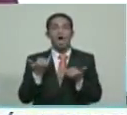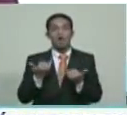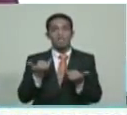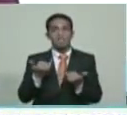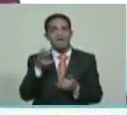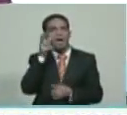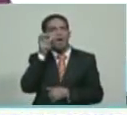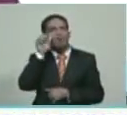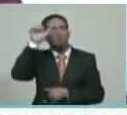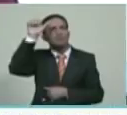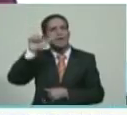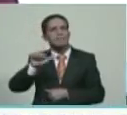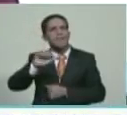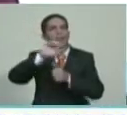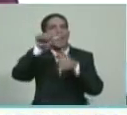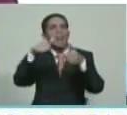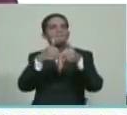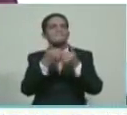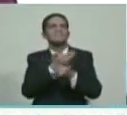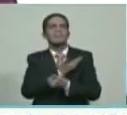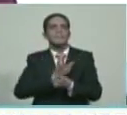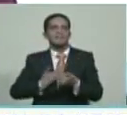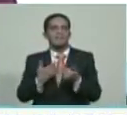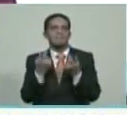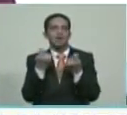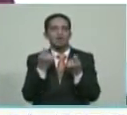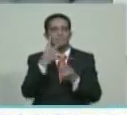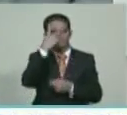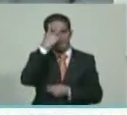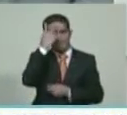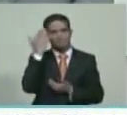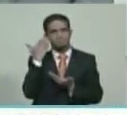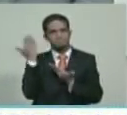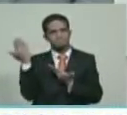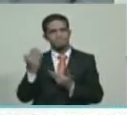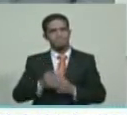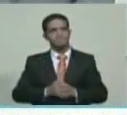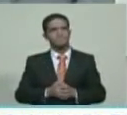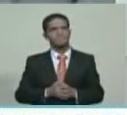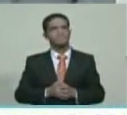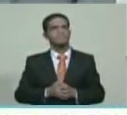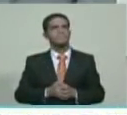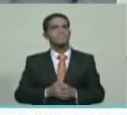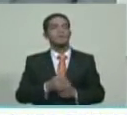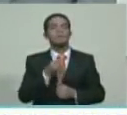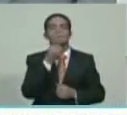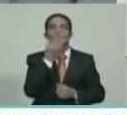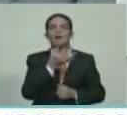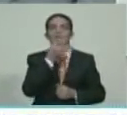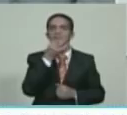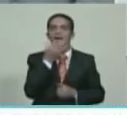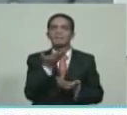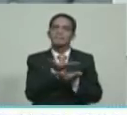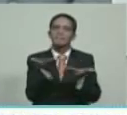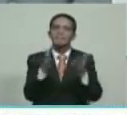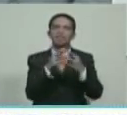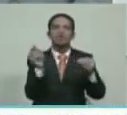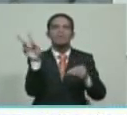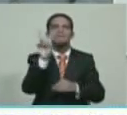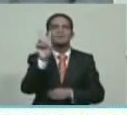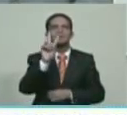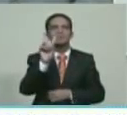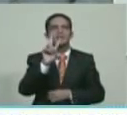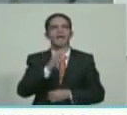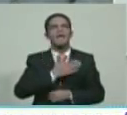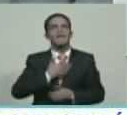escuchar las declaraciones del vicepresidente sectorial de economía tareck el aissami y bueno muy buenas tardes a toda venezuela queremos